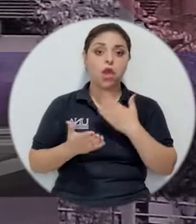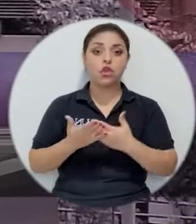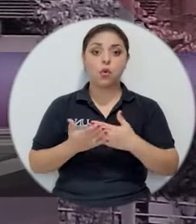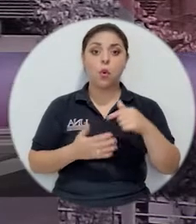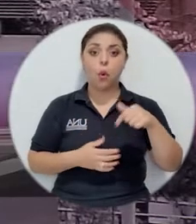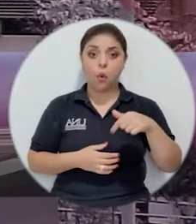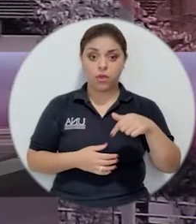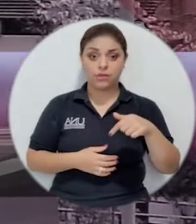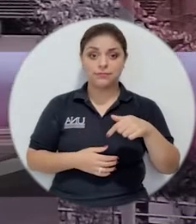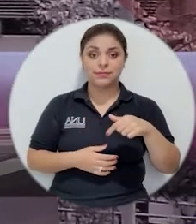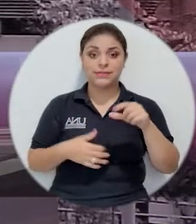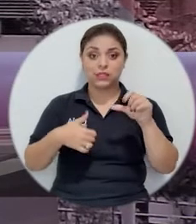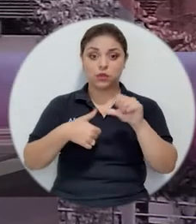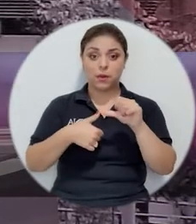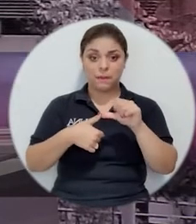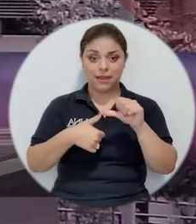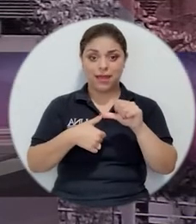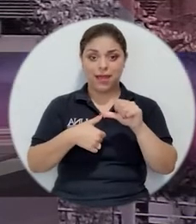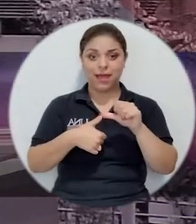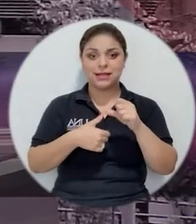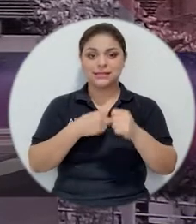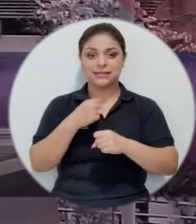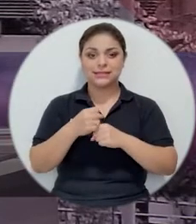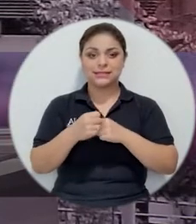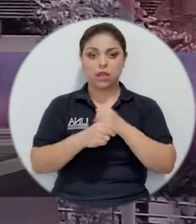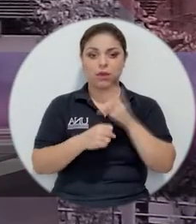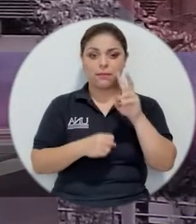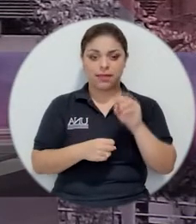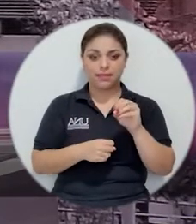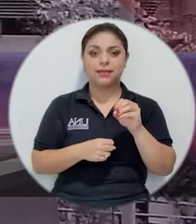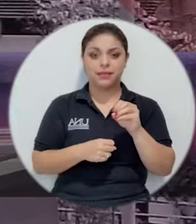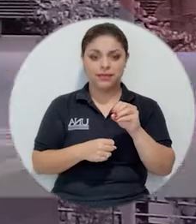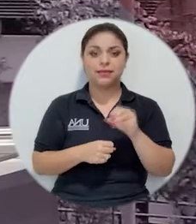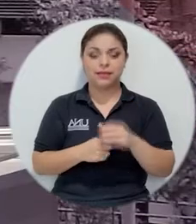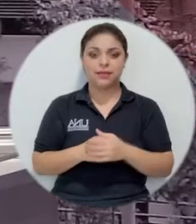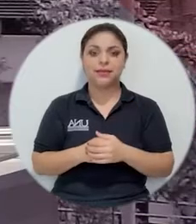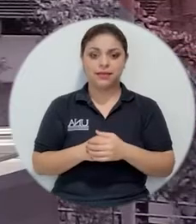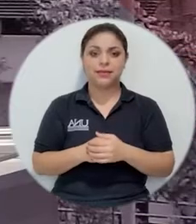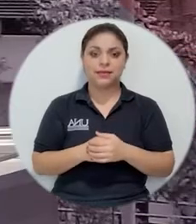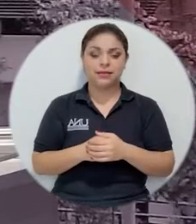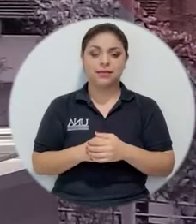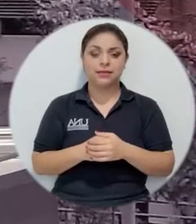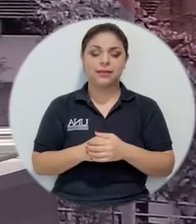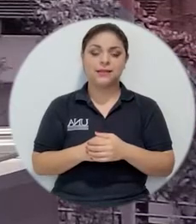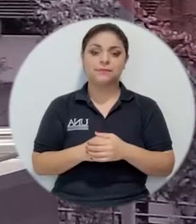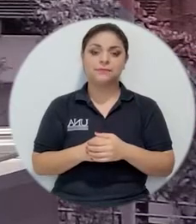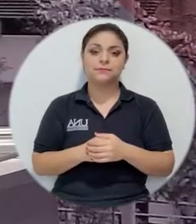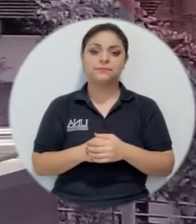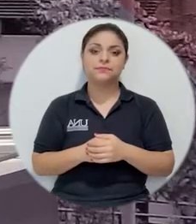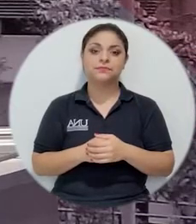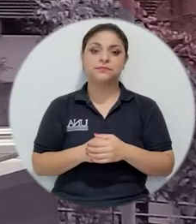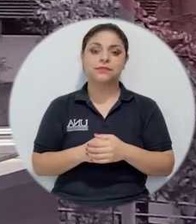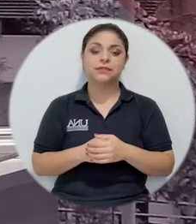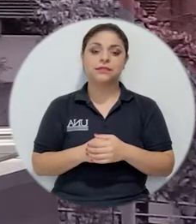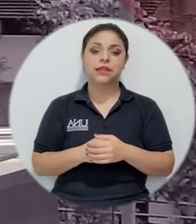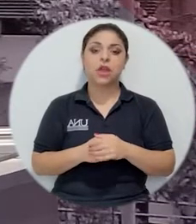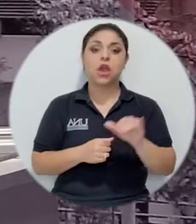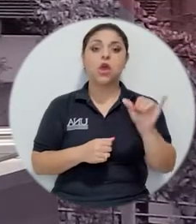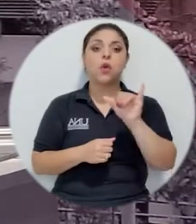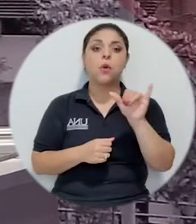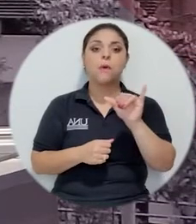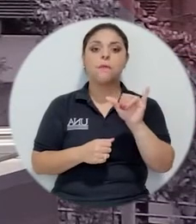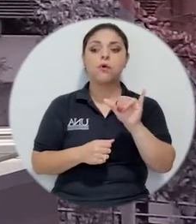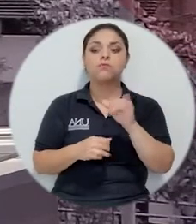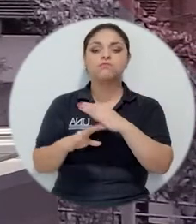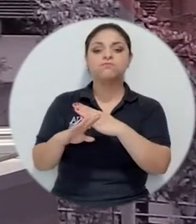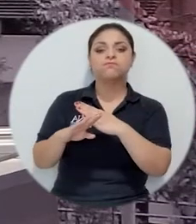Centroamérica, que alguna vez en el siglo XX fue considerado patio trasero de los Estados Unidos, con todo lo que eso significó, ¿verdad?,